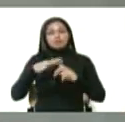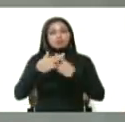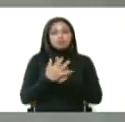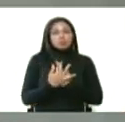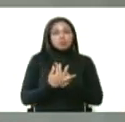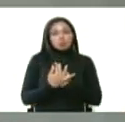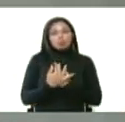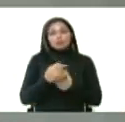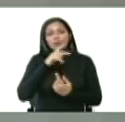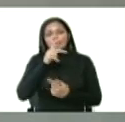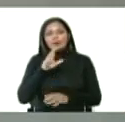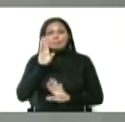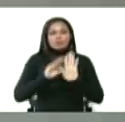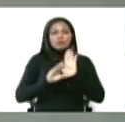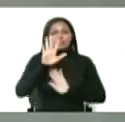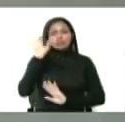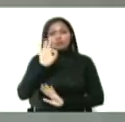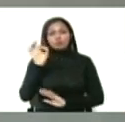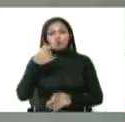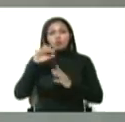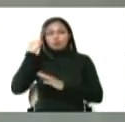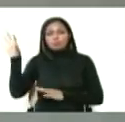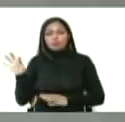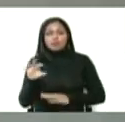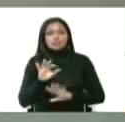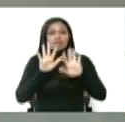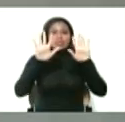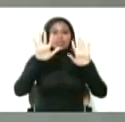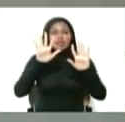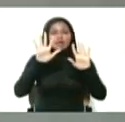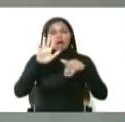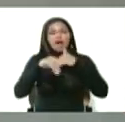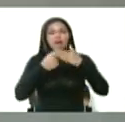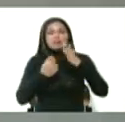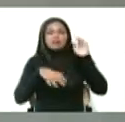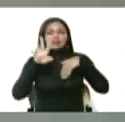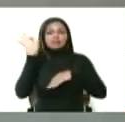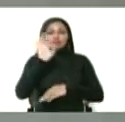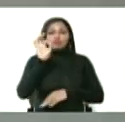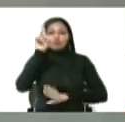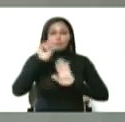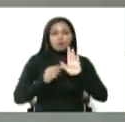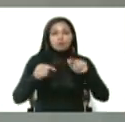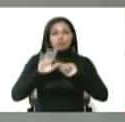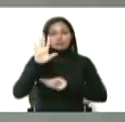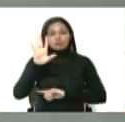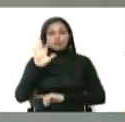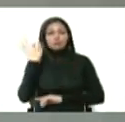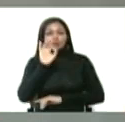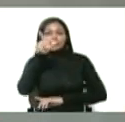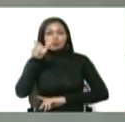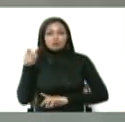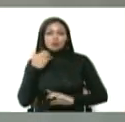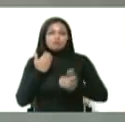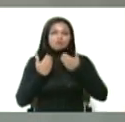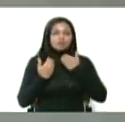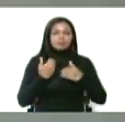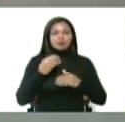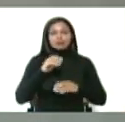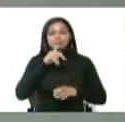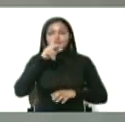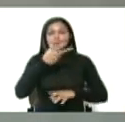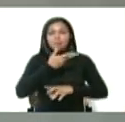menos del 5%. Otros países reportan el 10, algunos el 15%, nosotros tenemos menos del 5% de pacientes en gravedad y